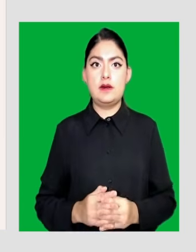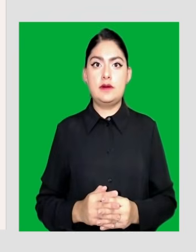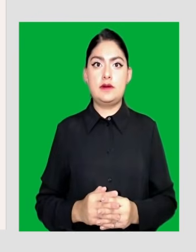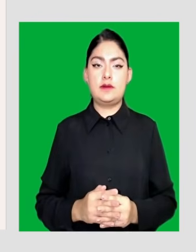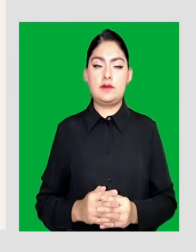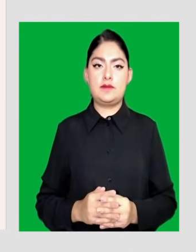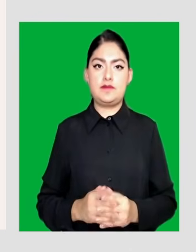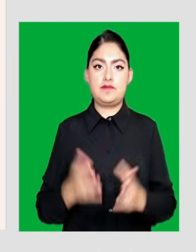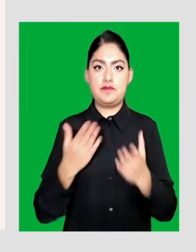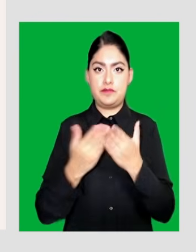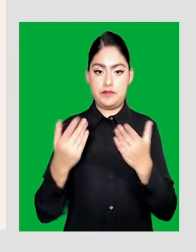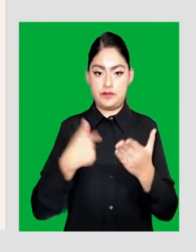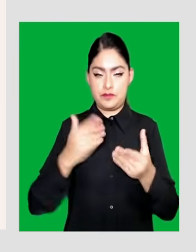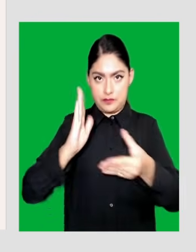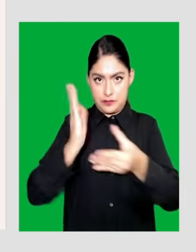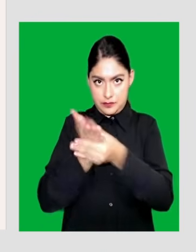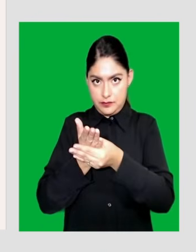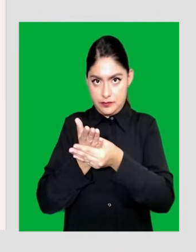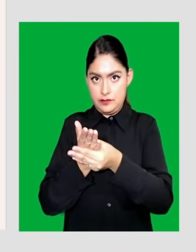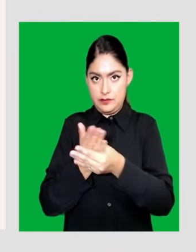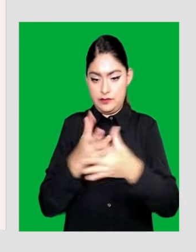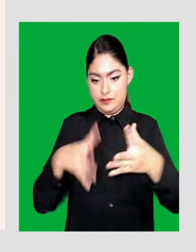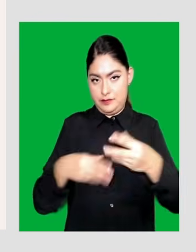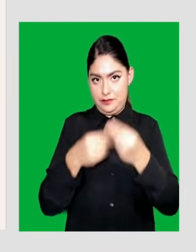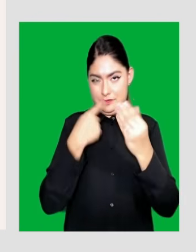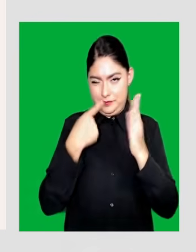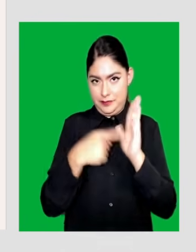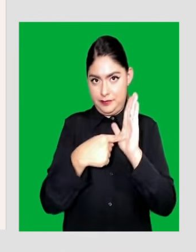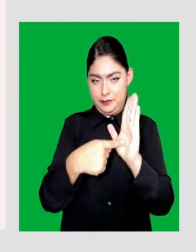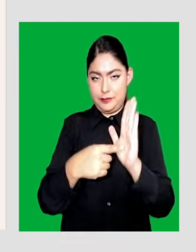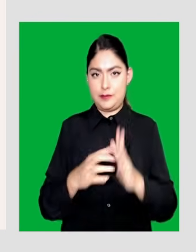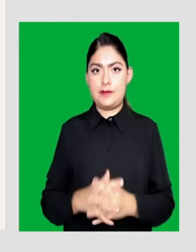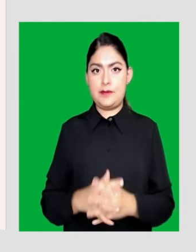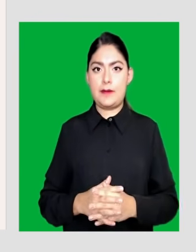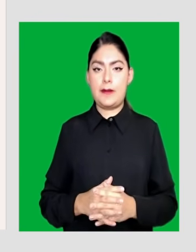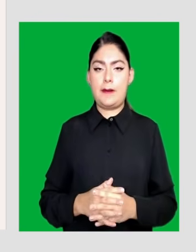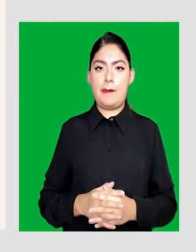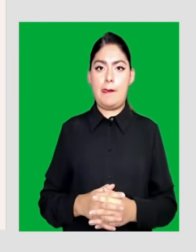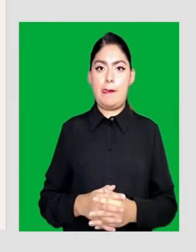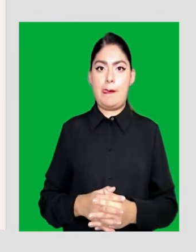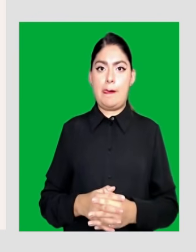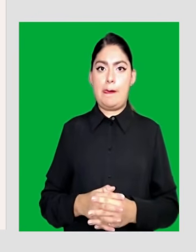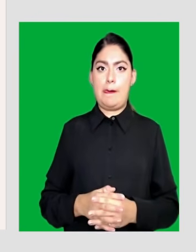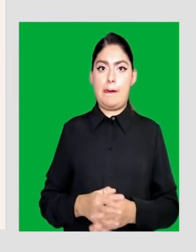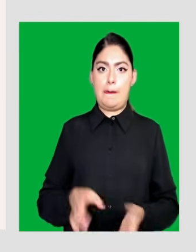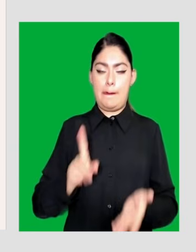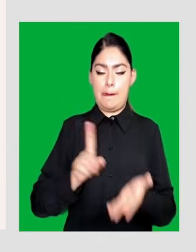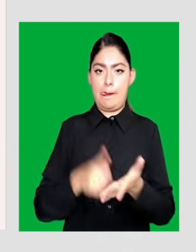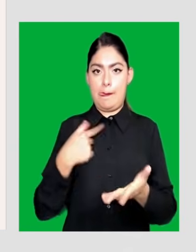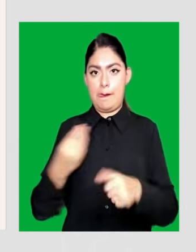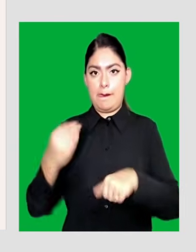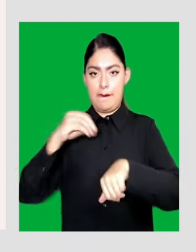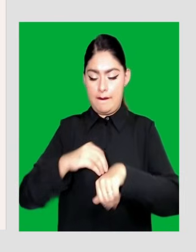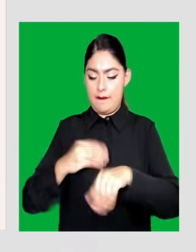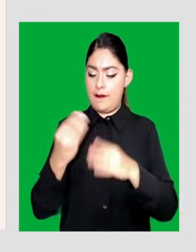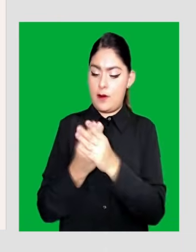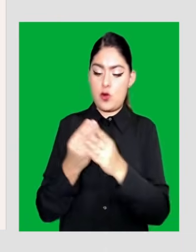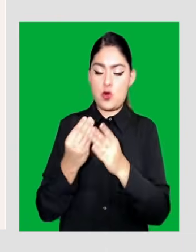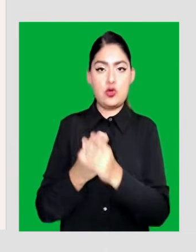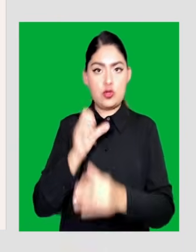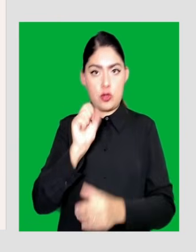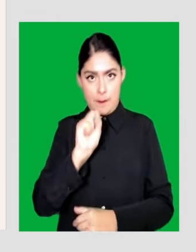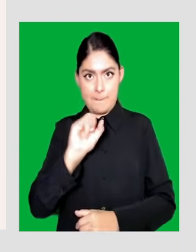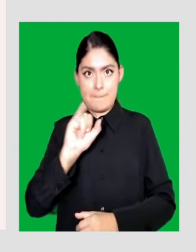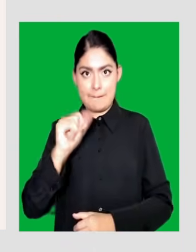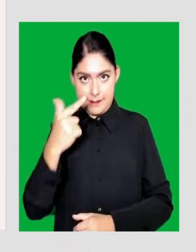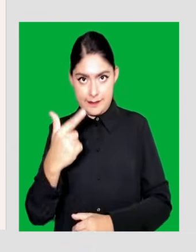Lo siguiente será regresar a la página de My Maps y daremos clic en el botón Comenzar. En ese momento nos pedirá nuestra cuenta